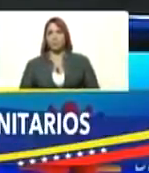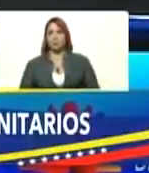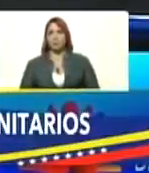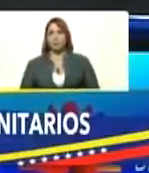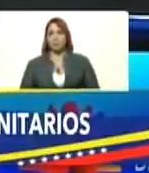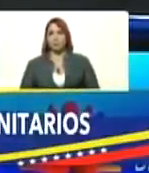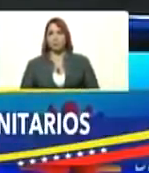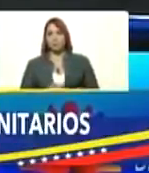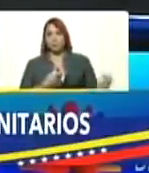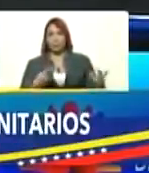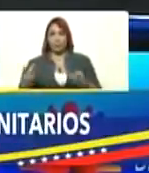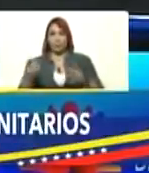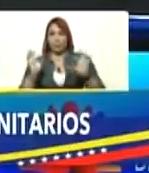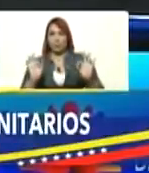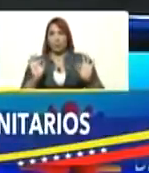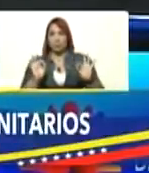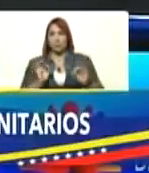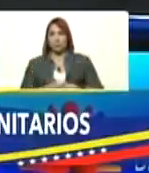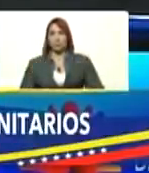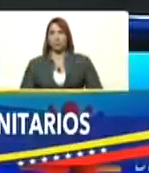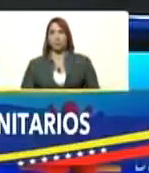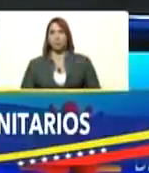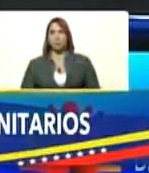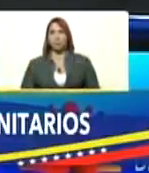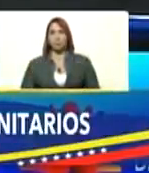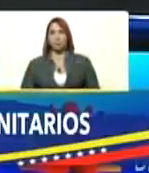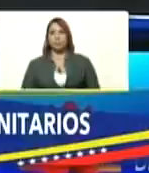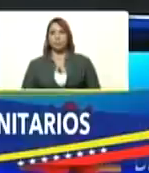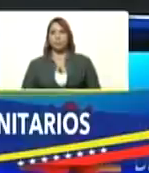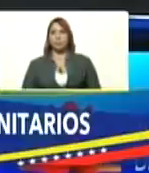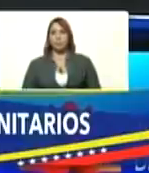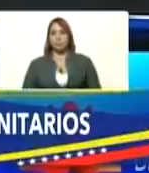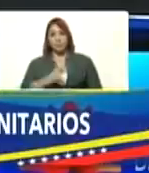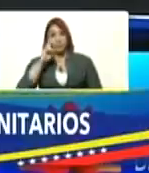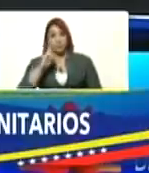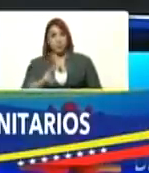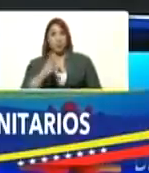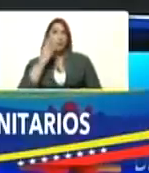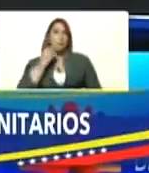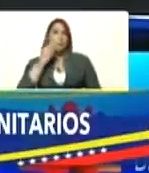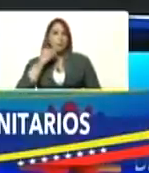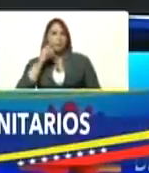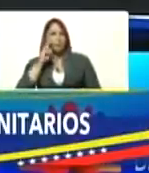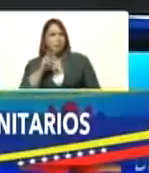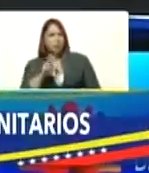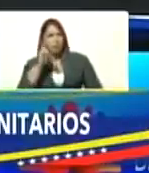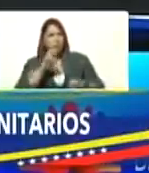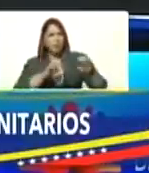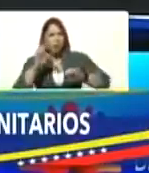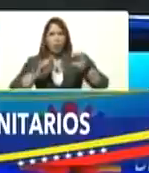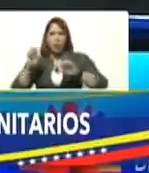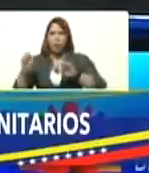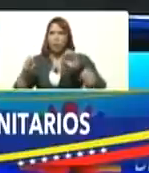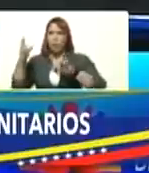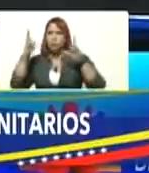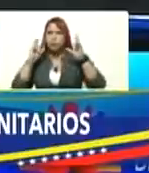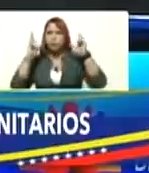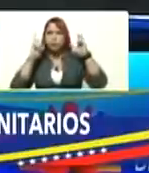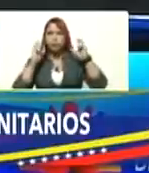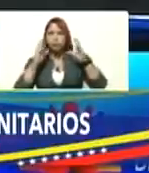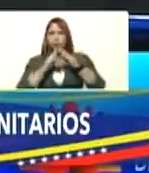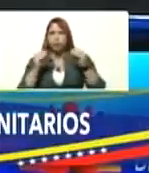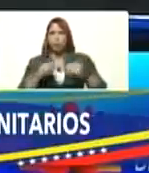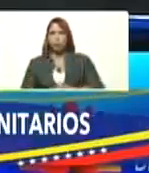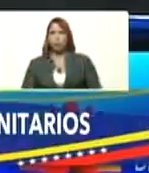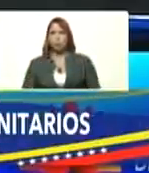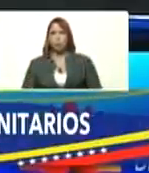Mis invitados especiales, viendo esta experiencia, metiendo el ojo, escuchando lo que han escuchado, me